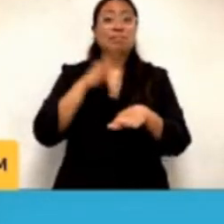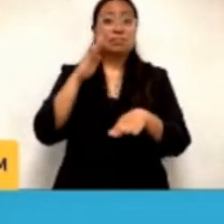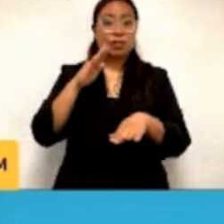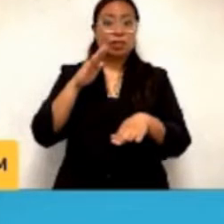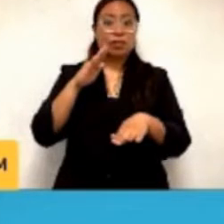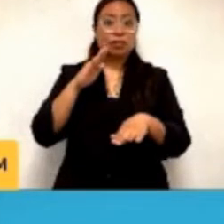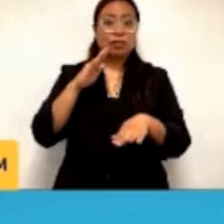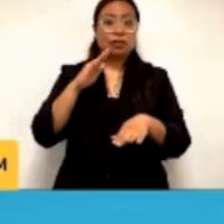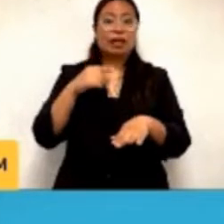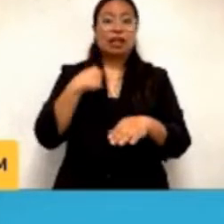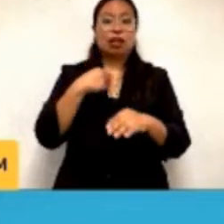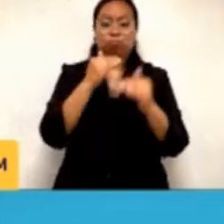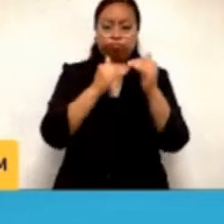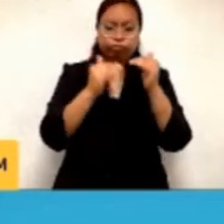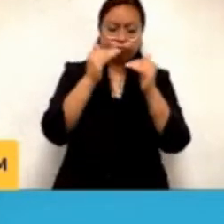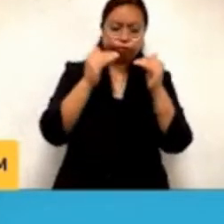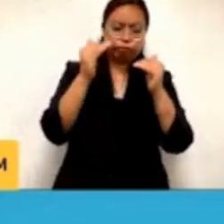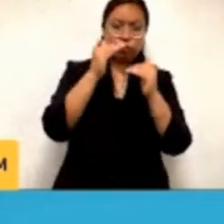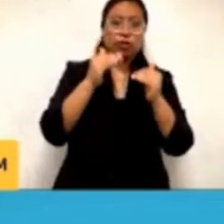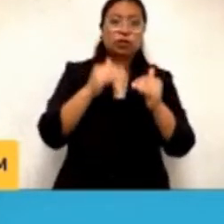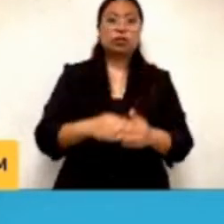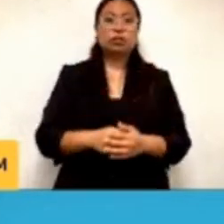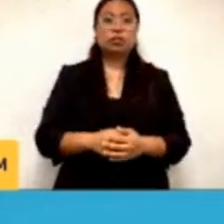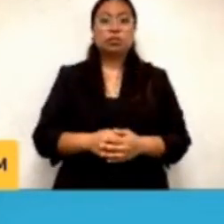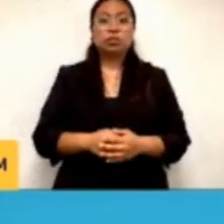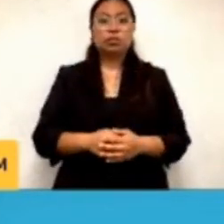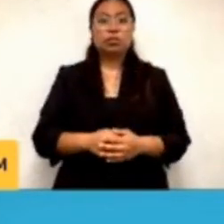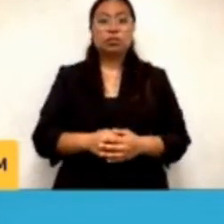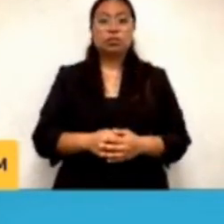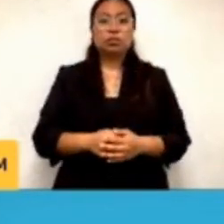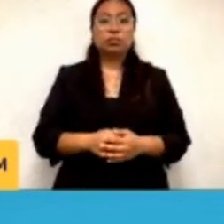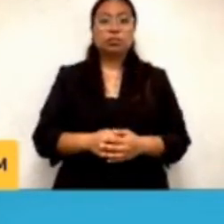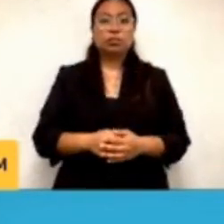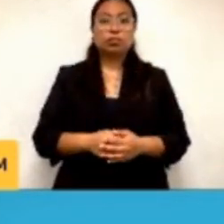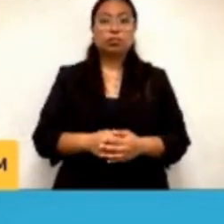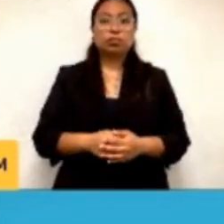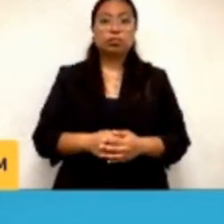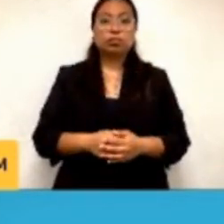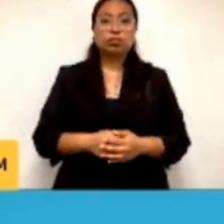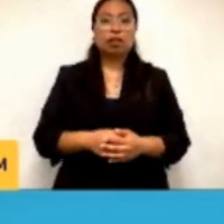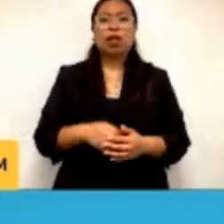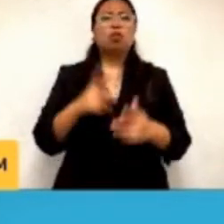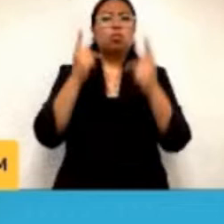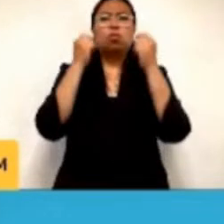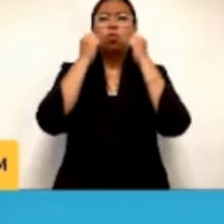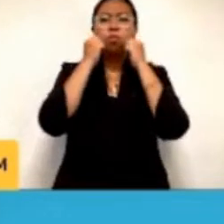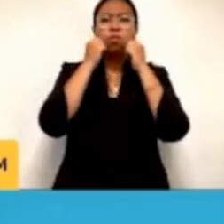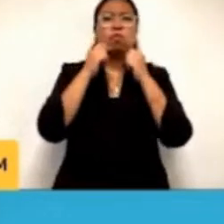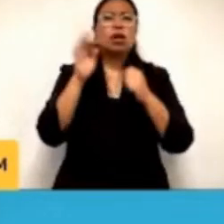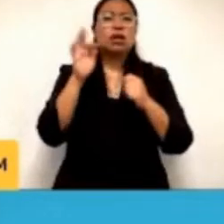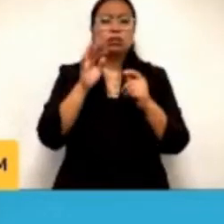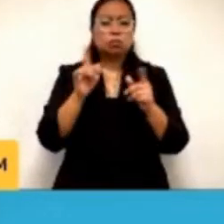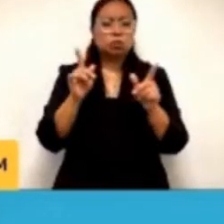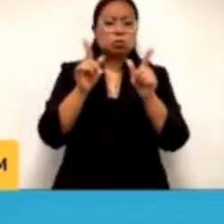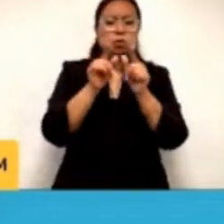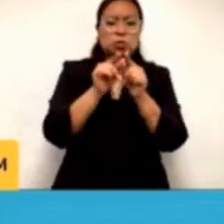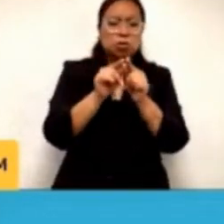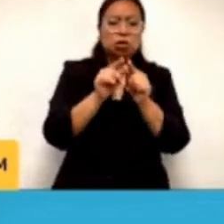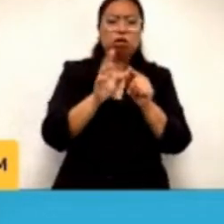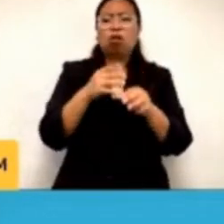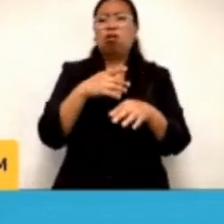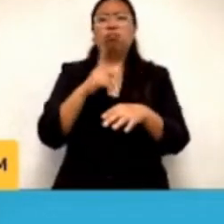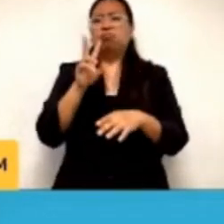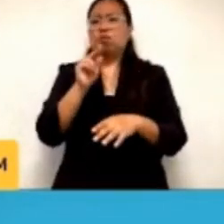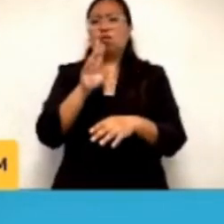que cantidad. No importa que tu red de contactos sea chica, pero que sea verdaderamente